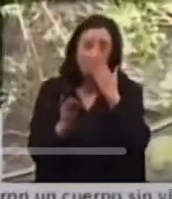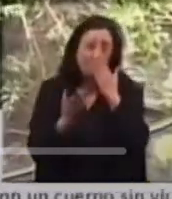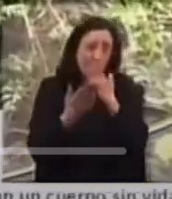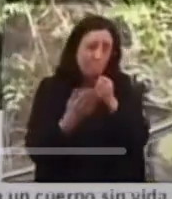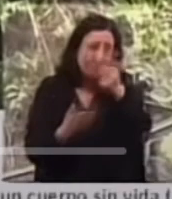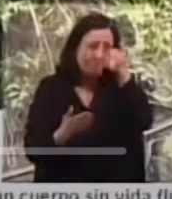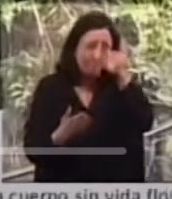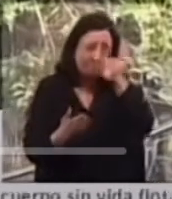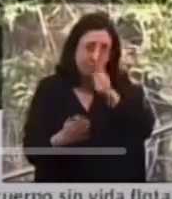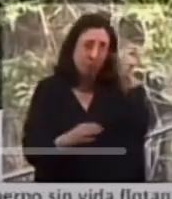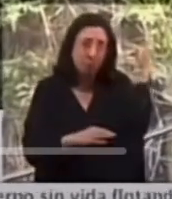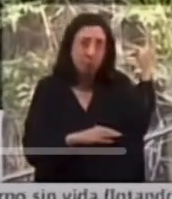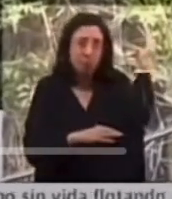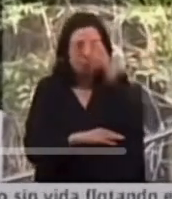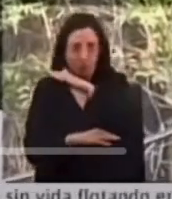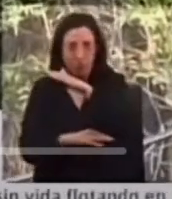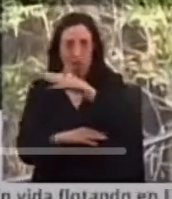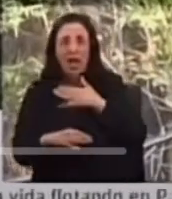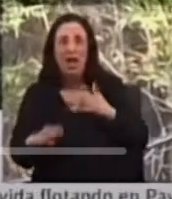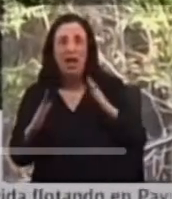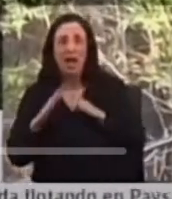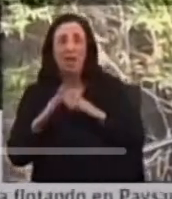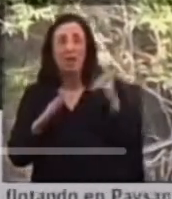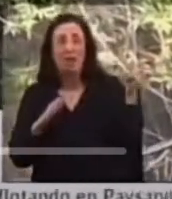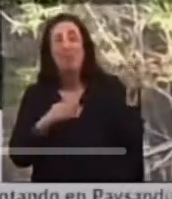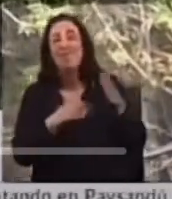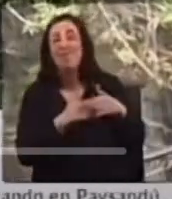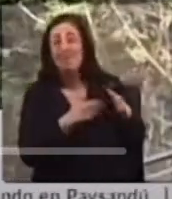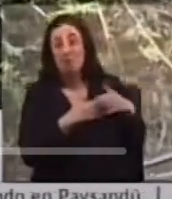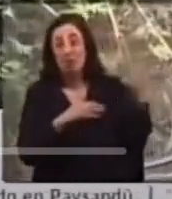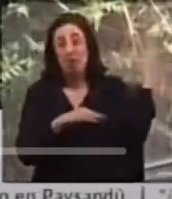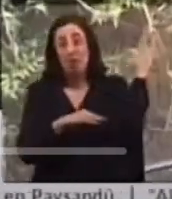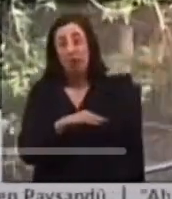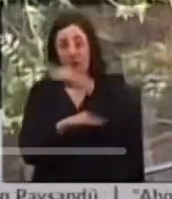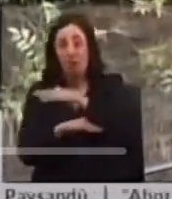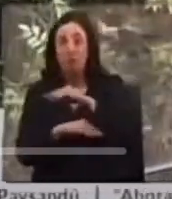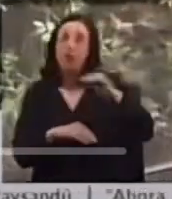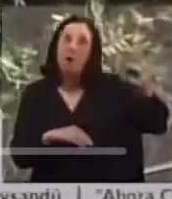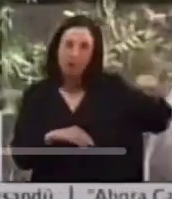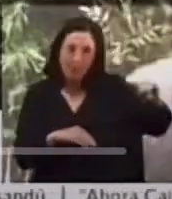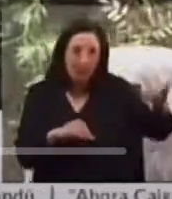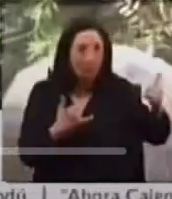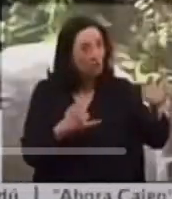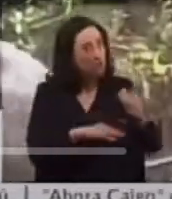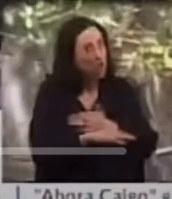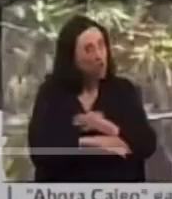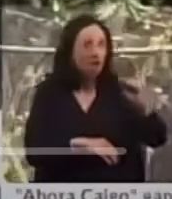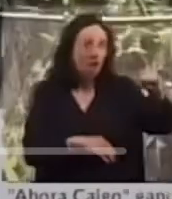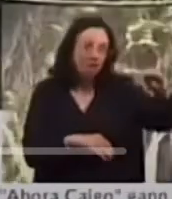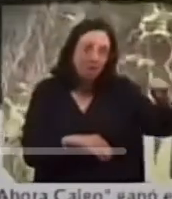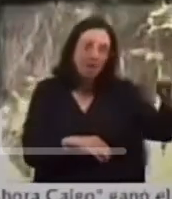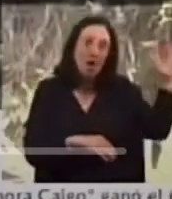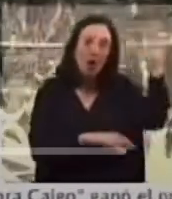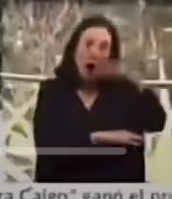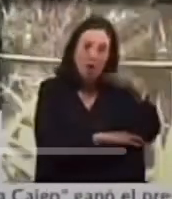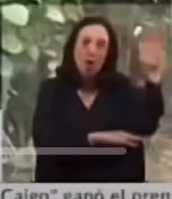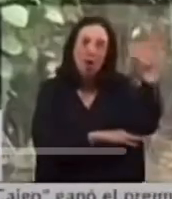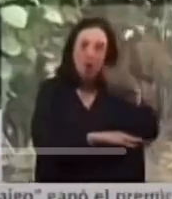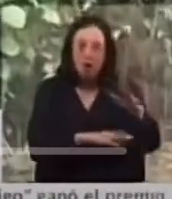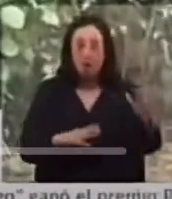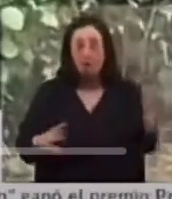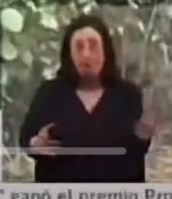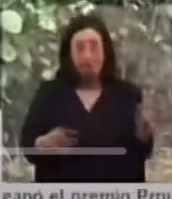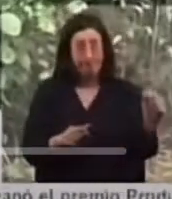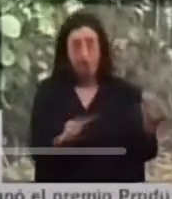fogonura me cayó el árbol del vecino, que ya estaba avisado que pasaban estas cosas acá, que caían los árboles. Y